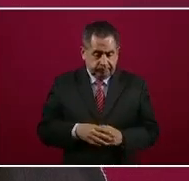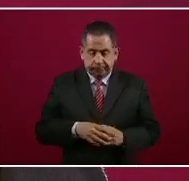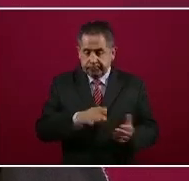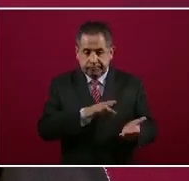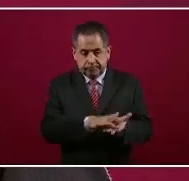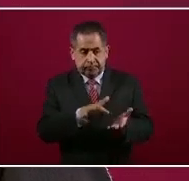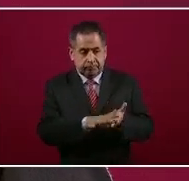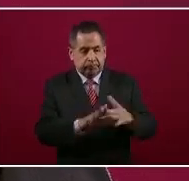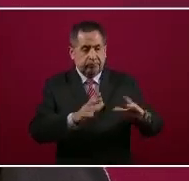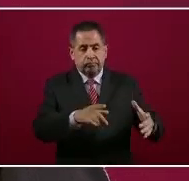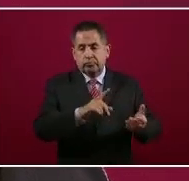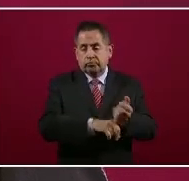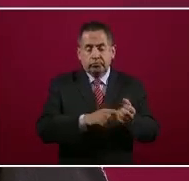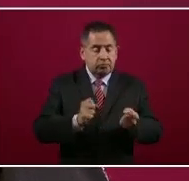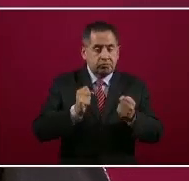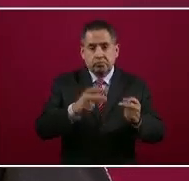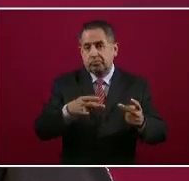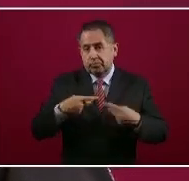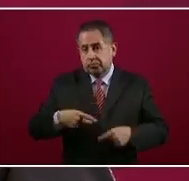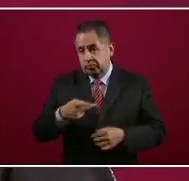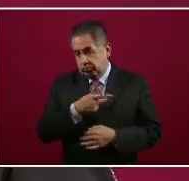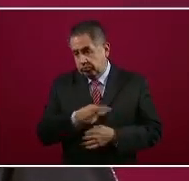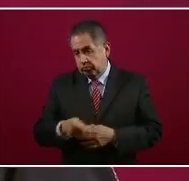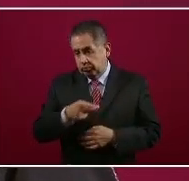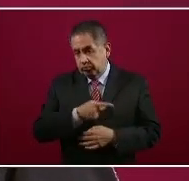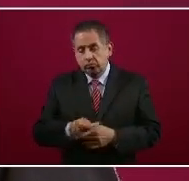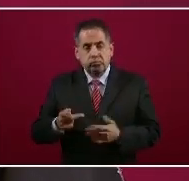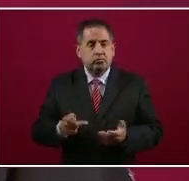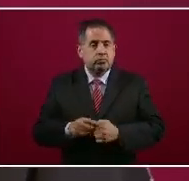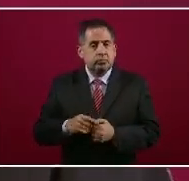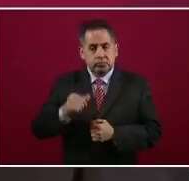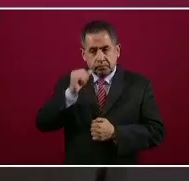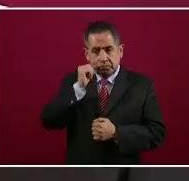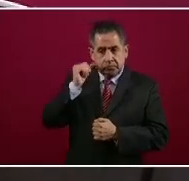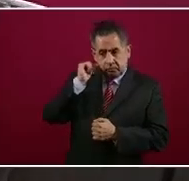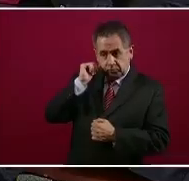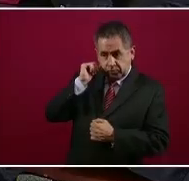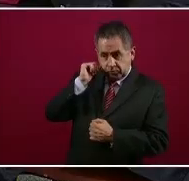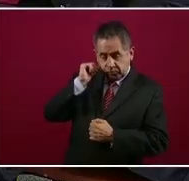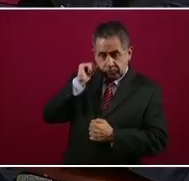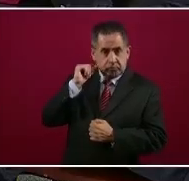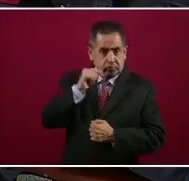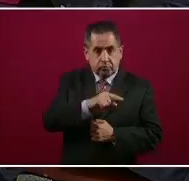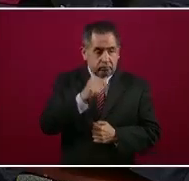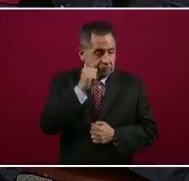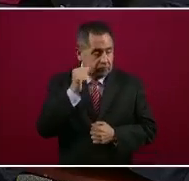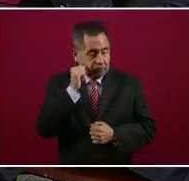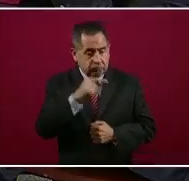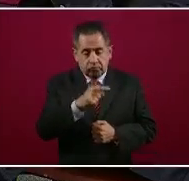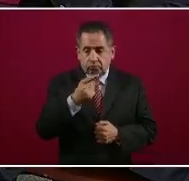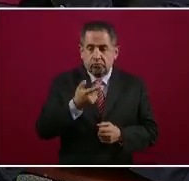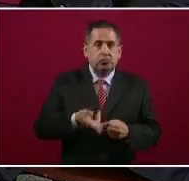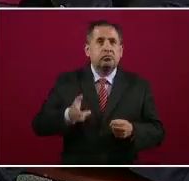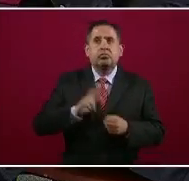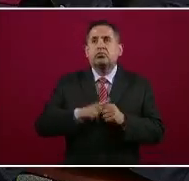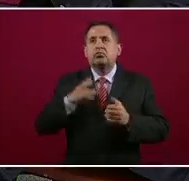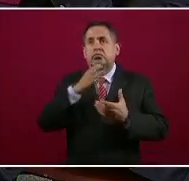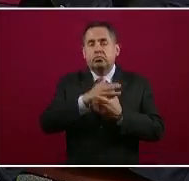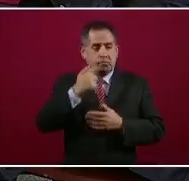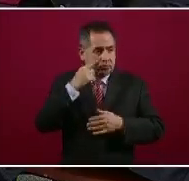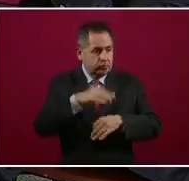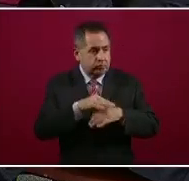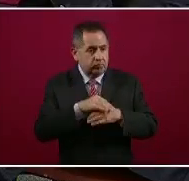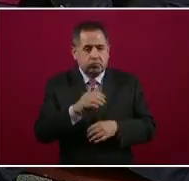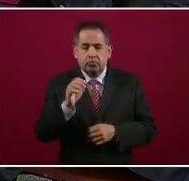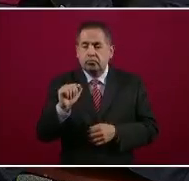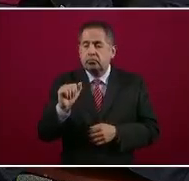apoyar porque hay mucha pobreza ayer que estuvimos en un hospital san